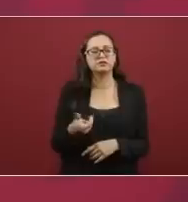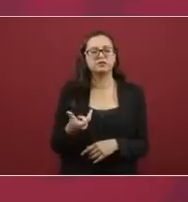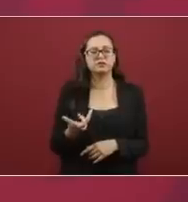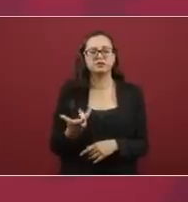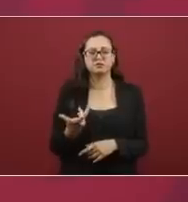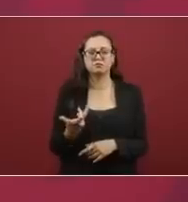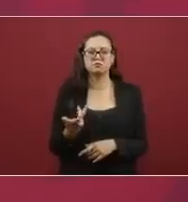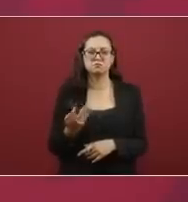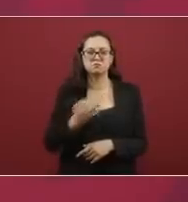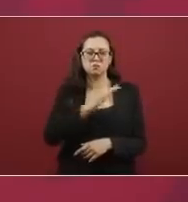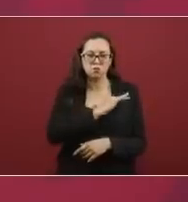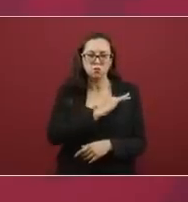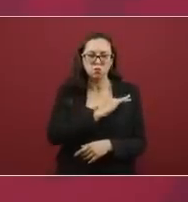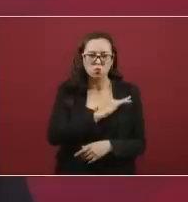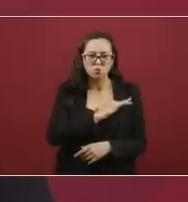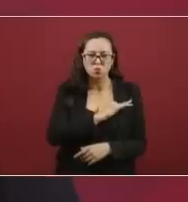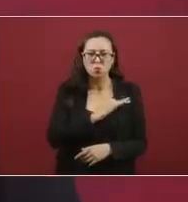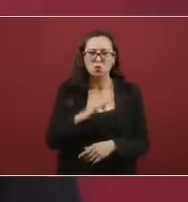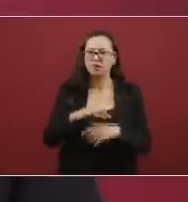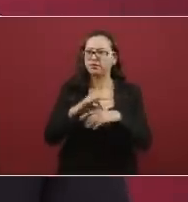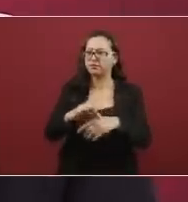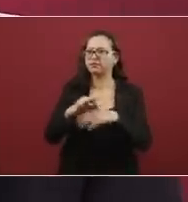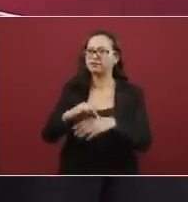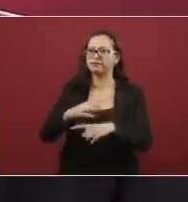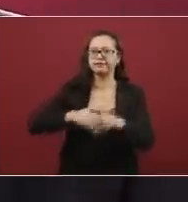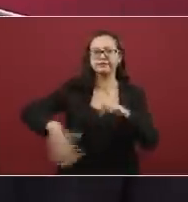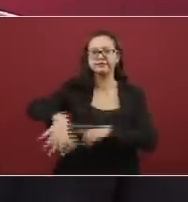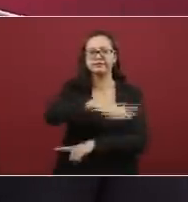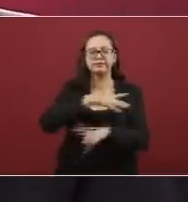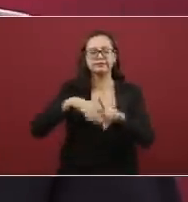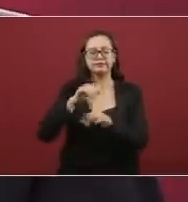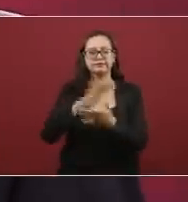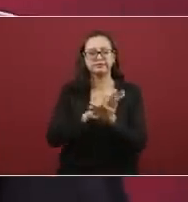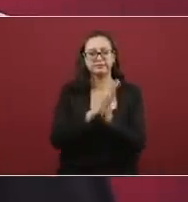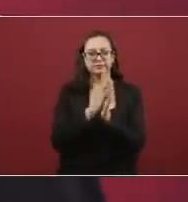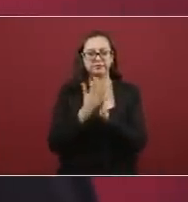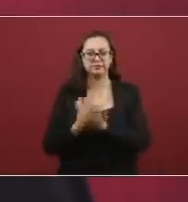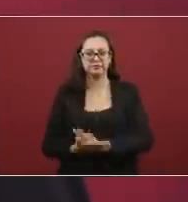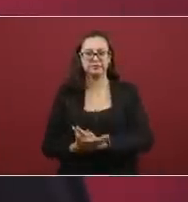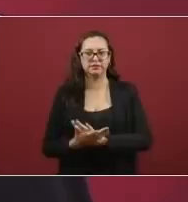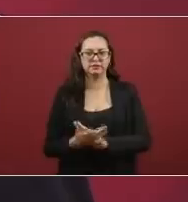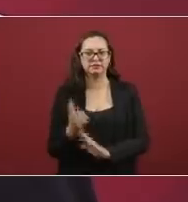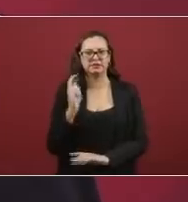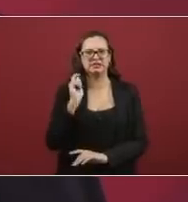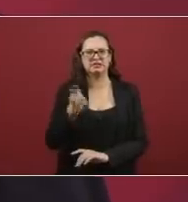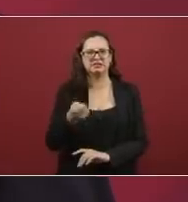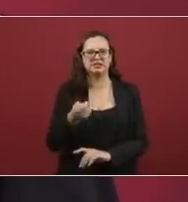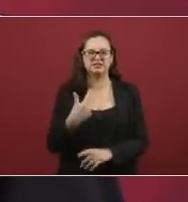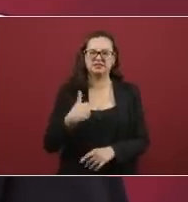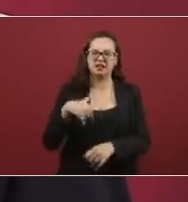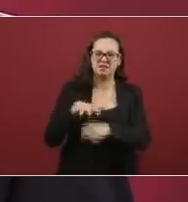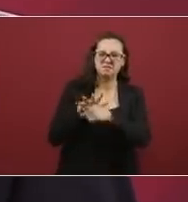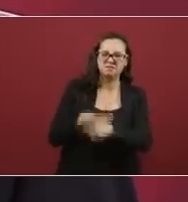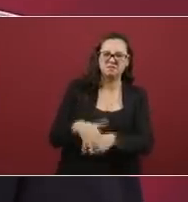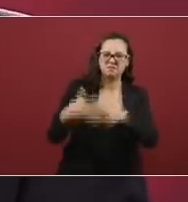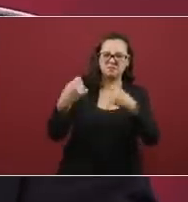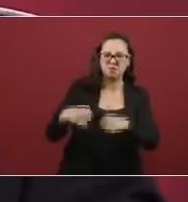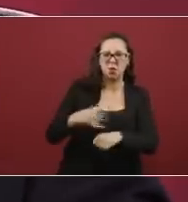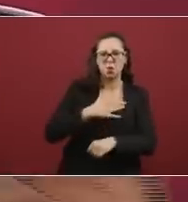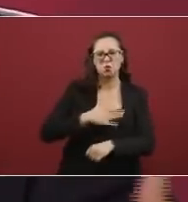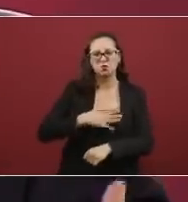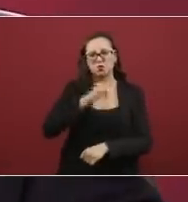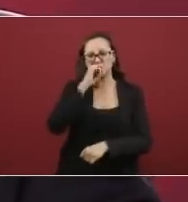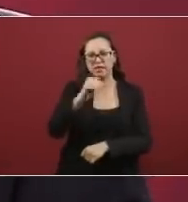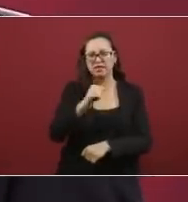permitía cambiar una realidad de opresión, de injusticia, por